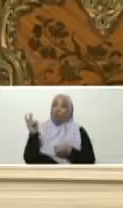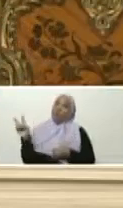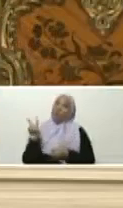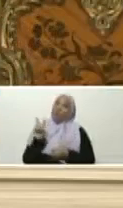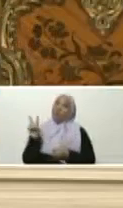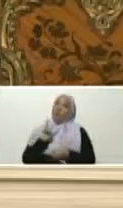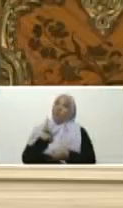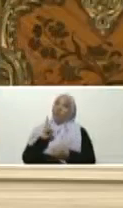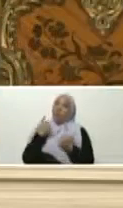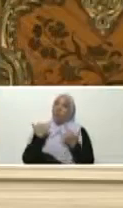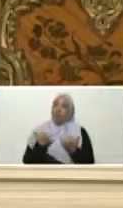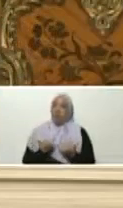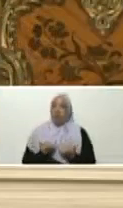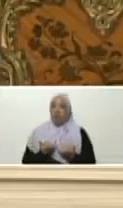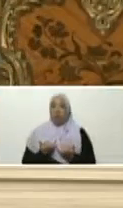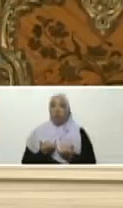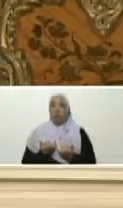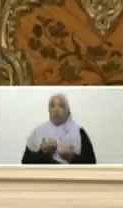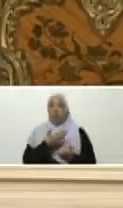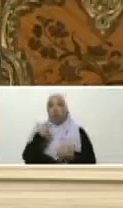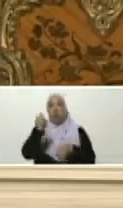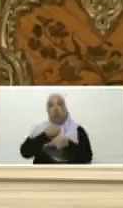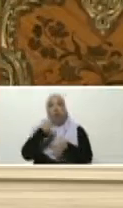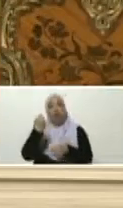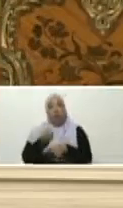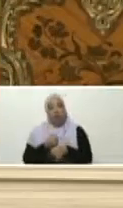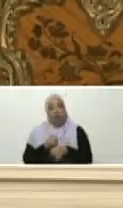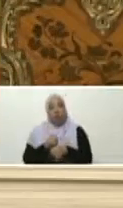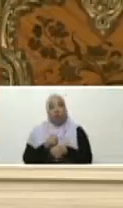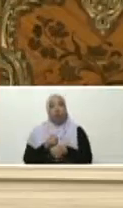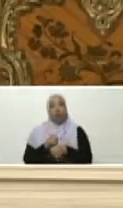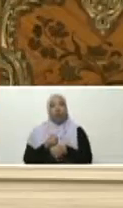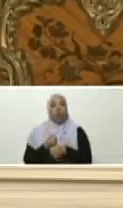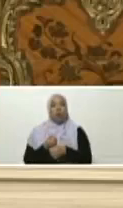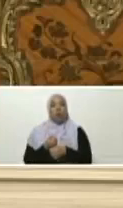ha demostrado que quiere seguir trabajando en el área.